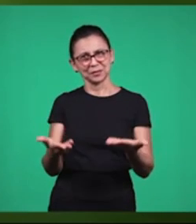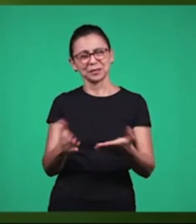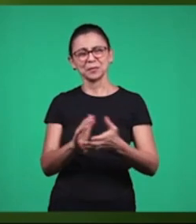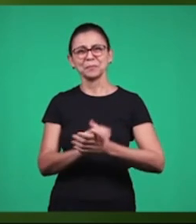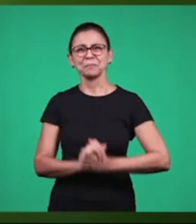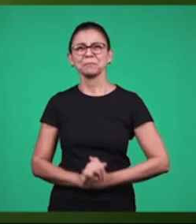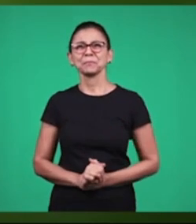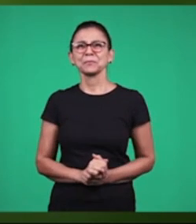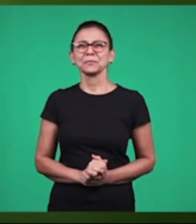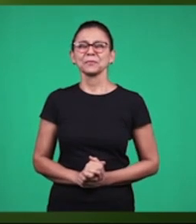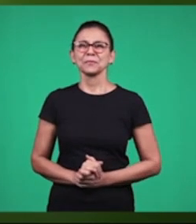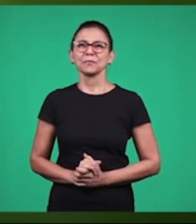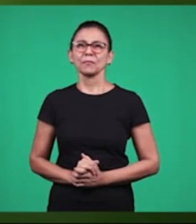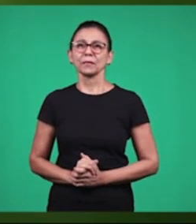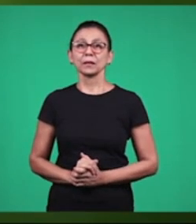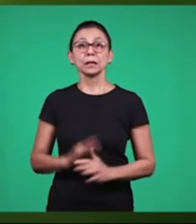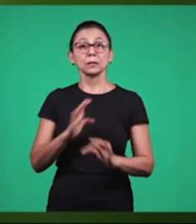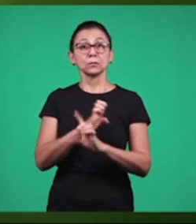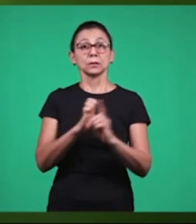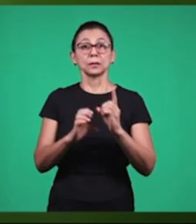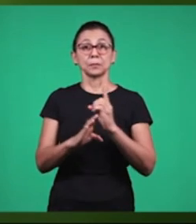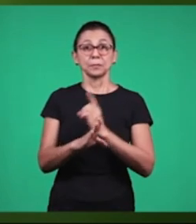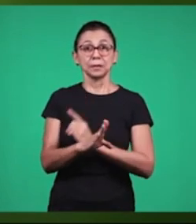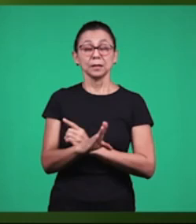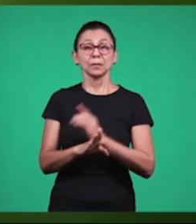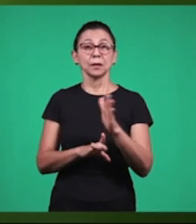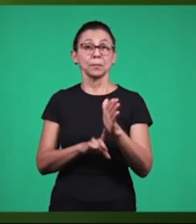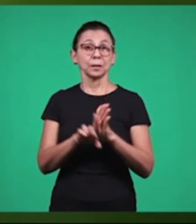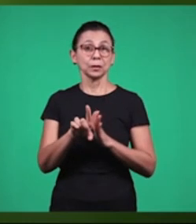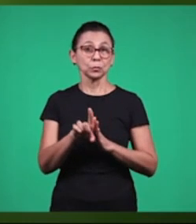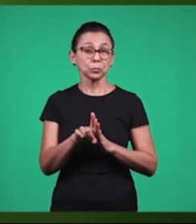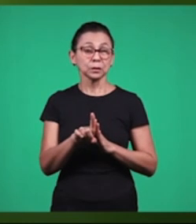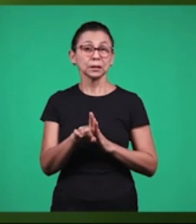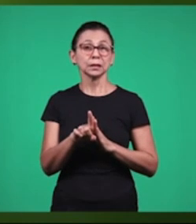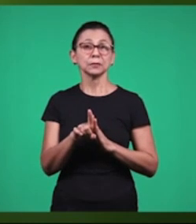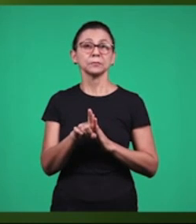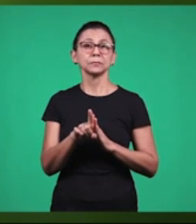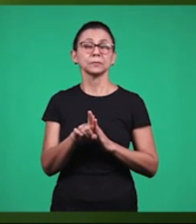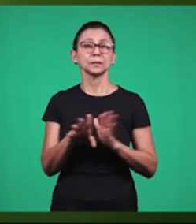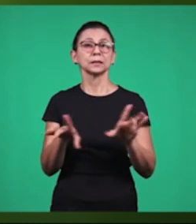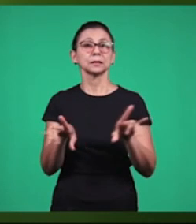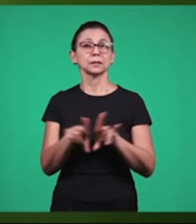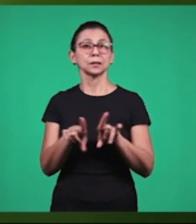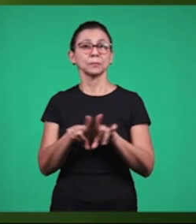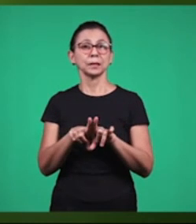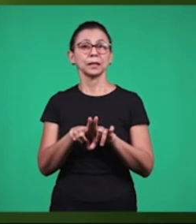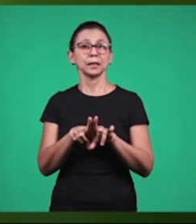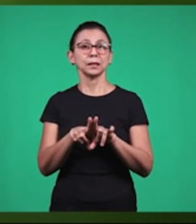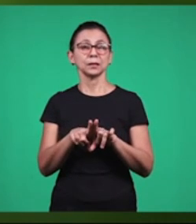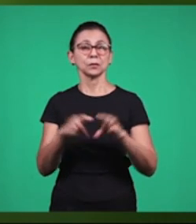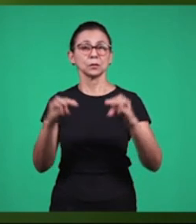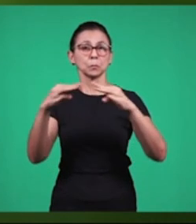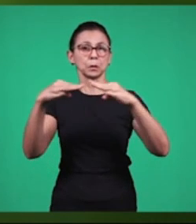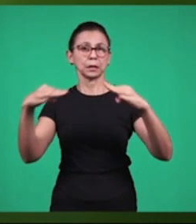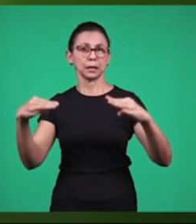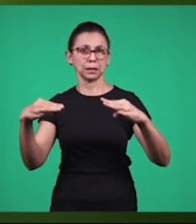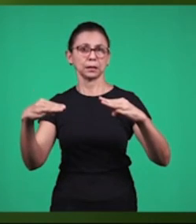tenemos está dada siempre en la escuela bíblica dominical, y no solamente en la escuela bíblica dominical, más también en los